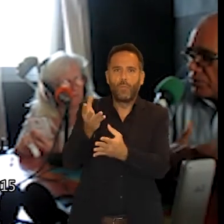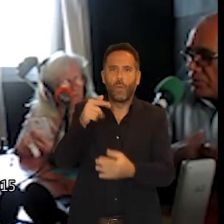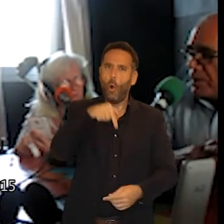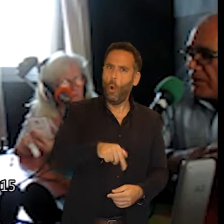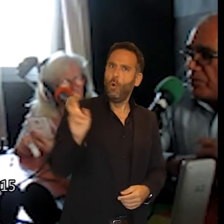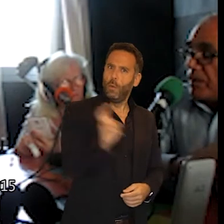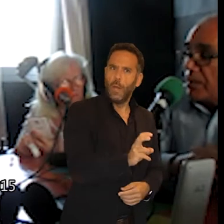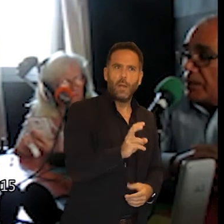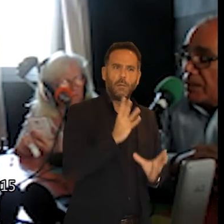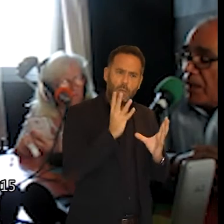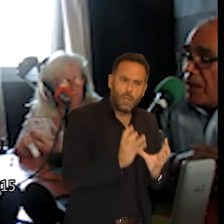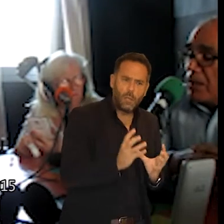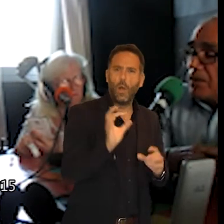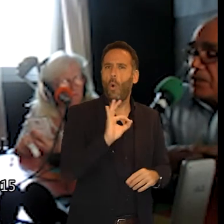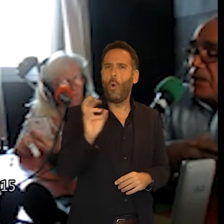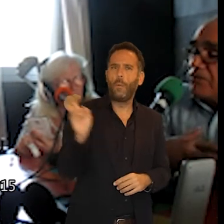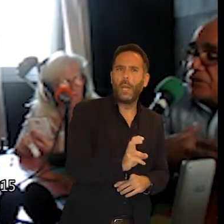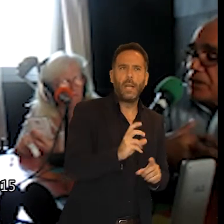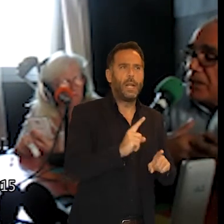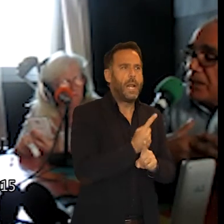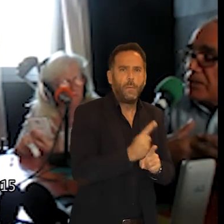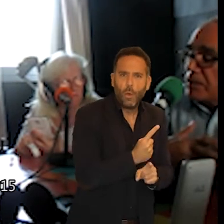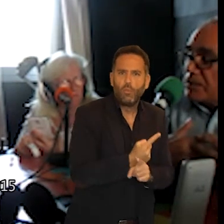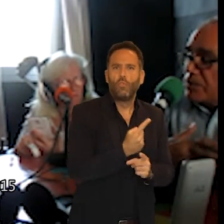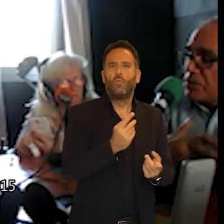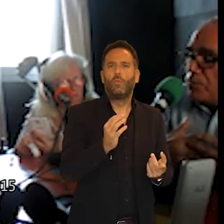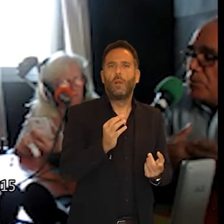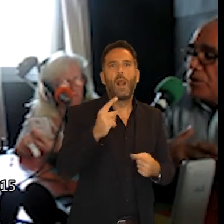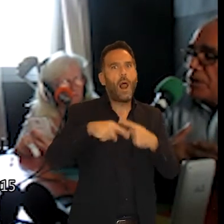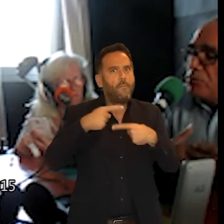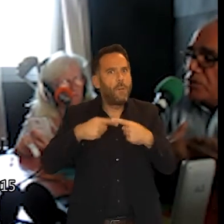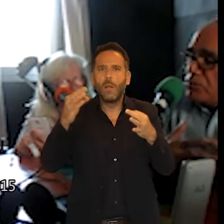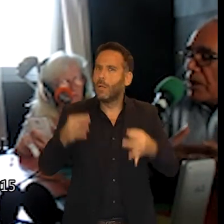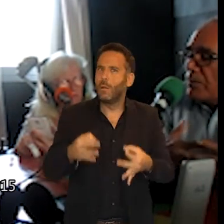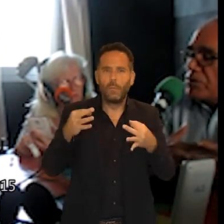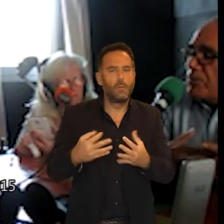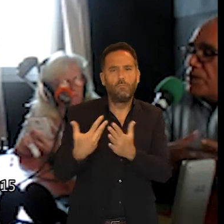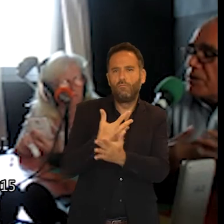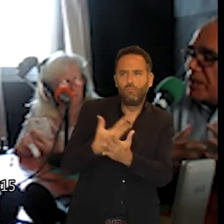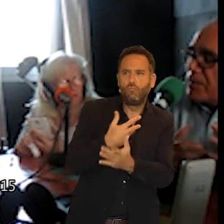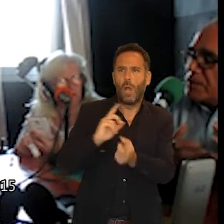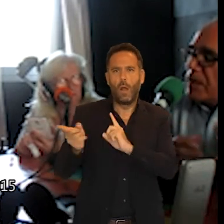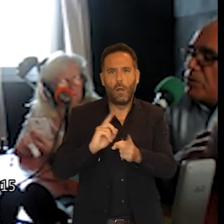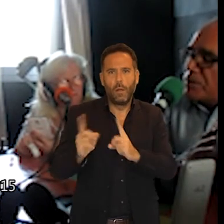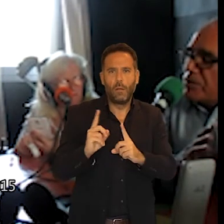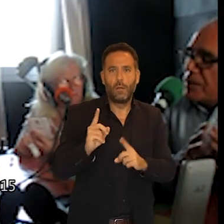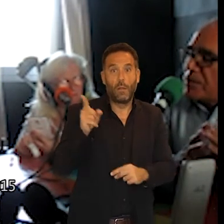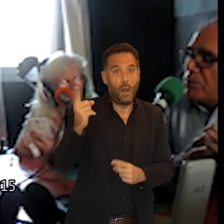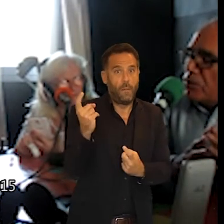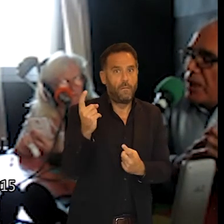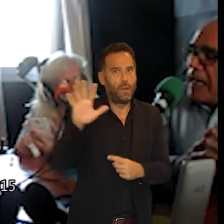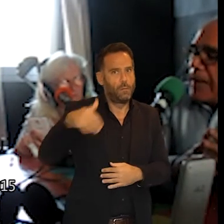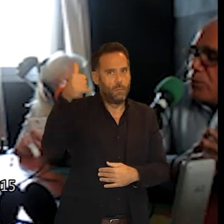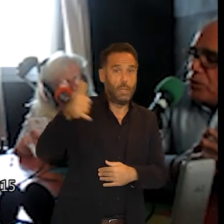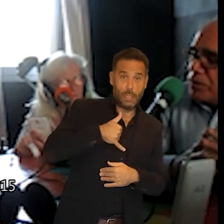muy triste, hoy viene uh-huh. más nervioso, hoy viene... Sí, entonces sí. la familia siempre está ahí porque sabe que también cuando ellos necesitan algo levantan